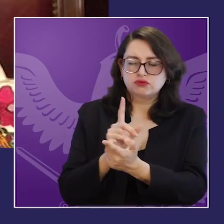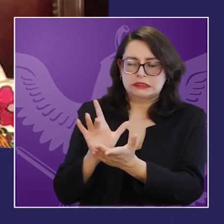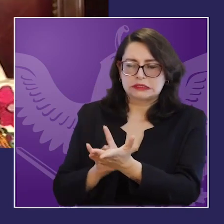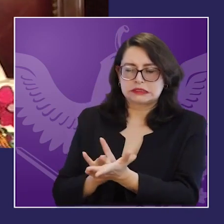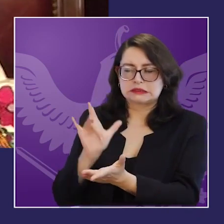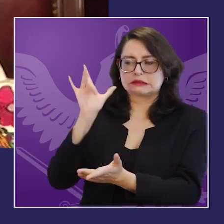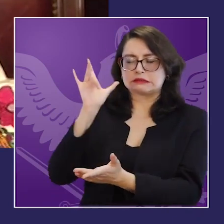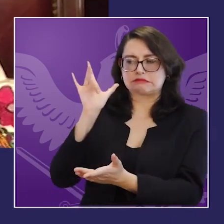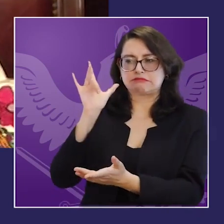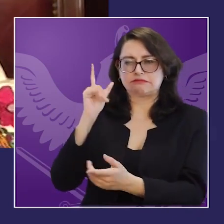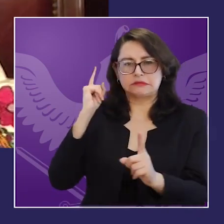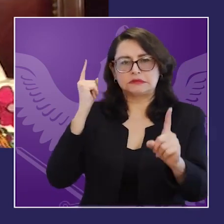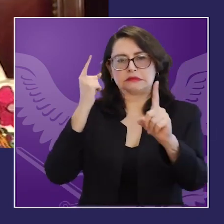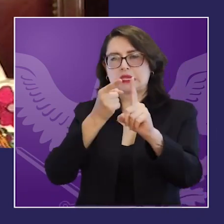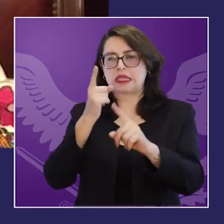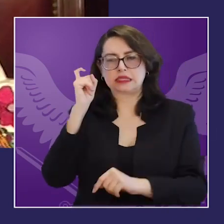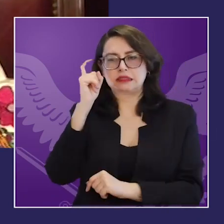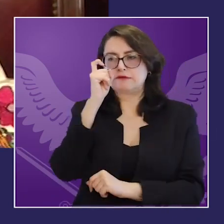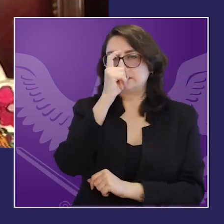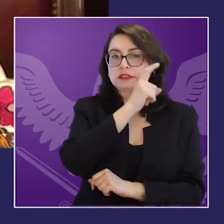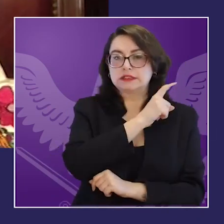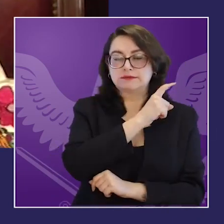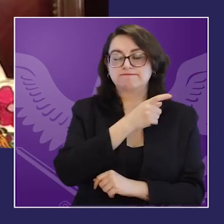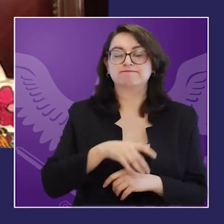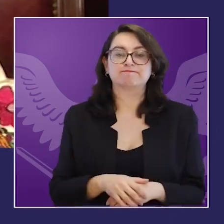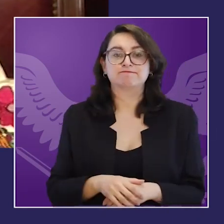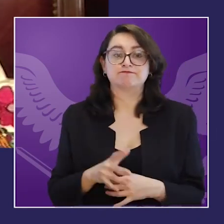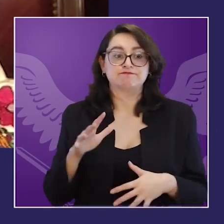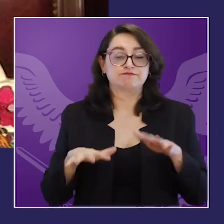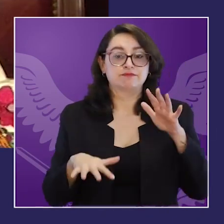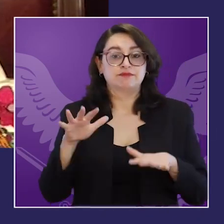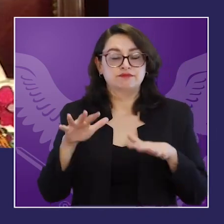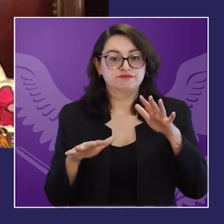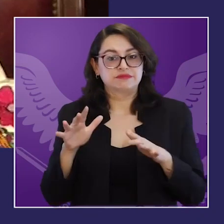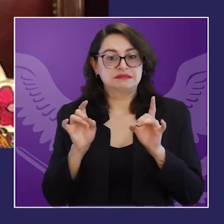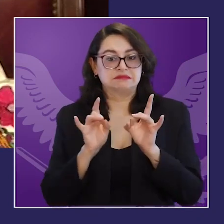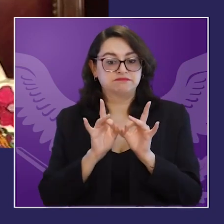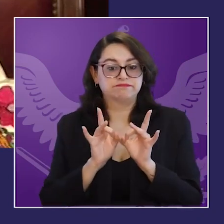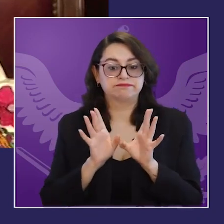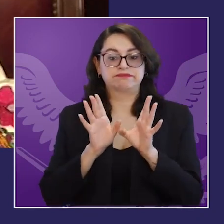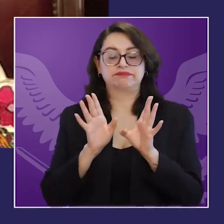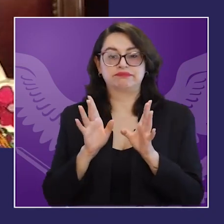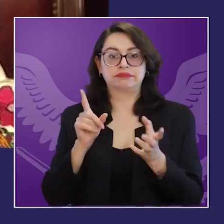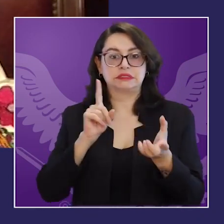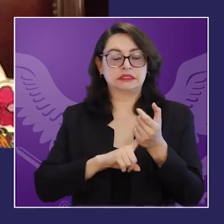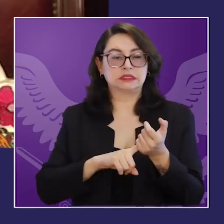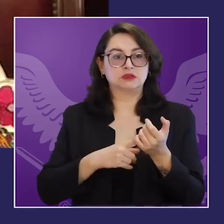es que hay como algunos aspectos subjetivos a tener en cuenta y algunos otros más